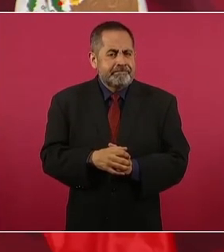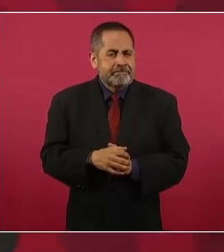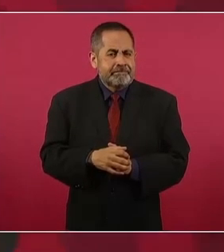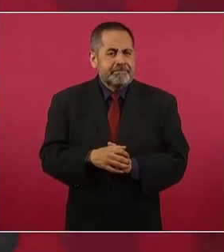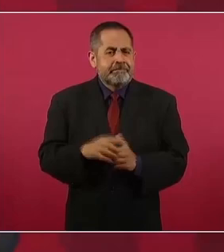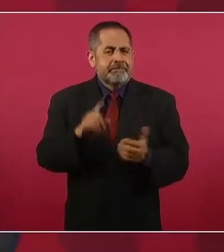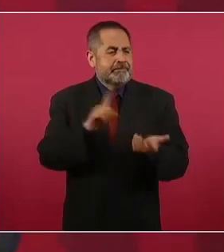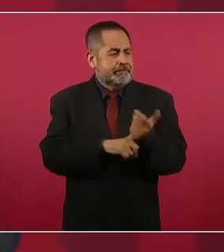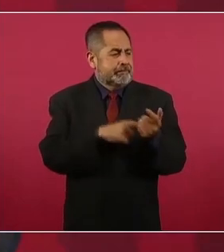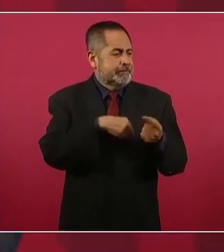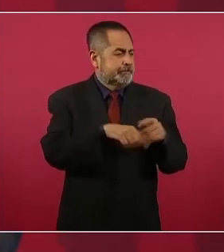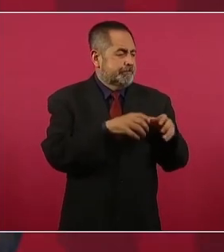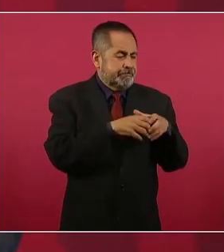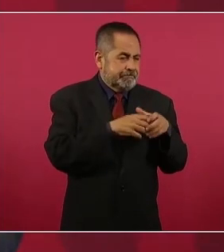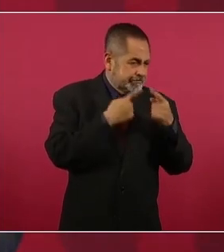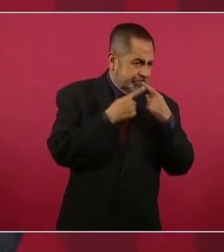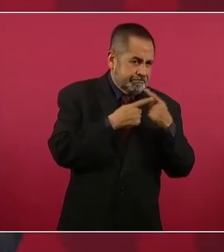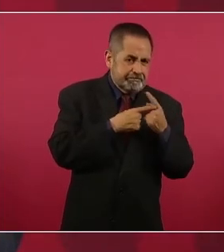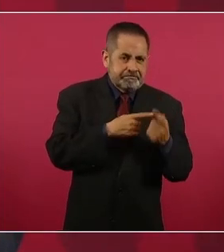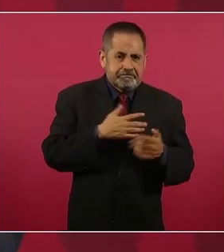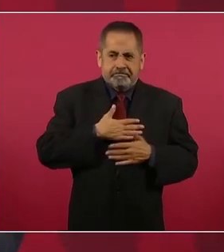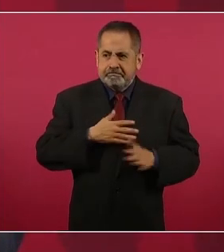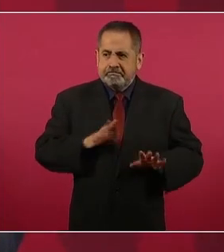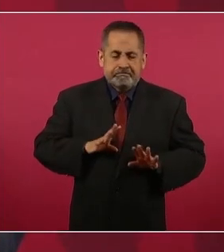con intereses